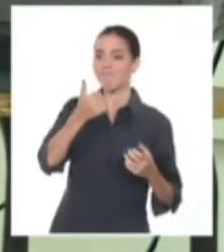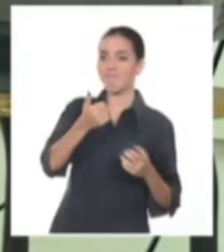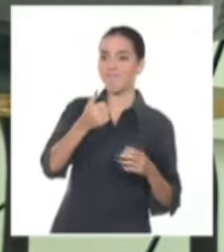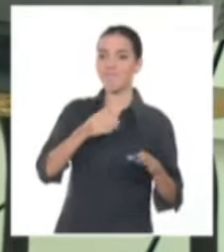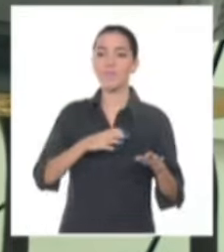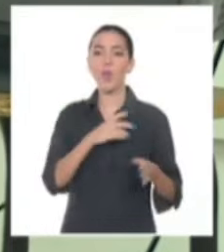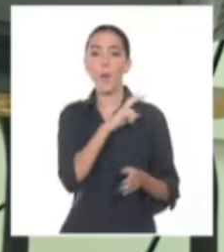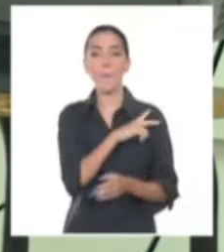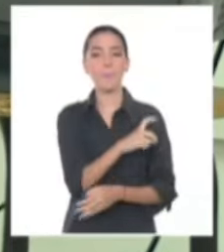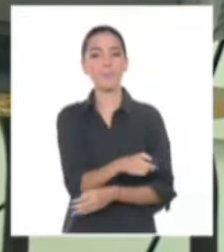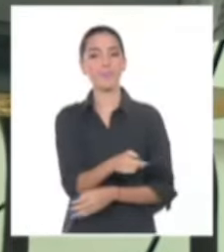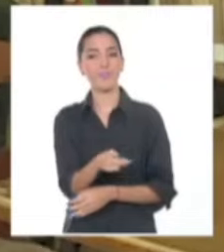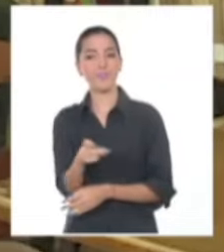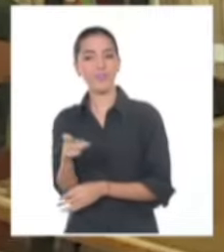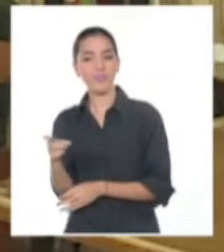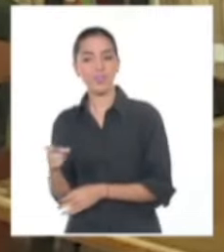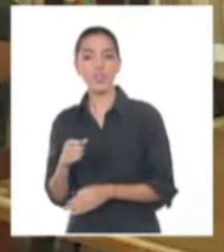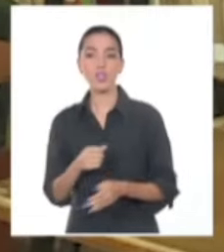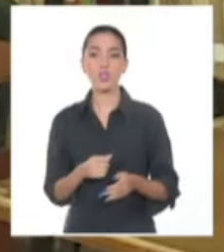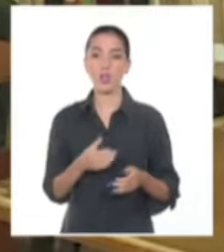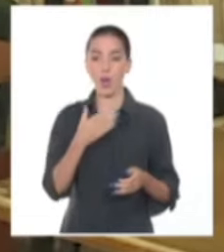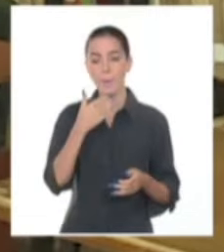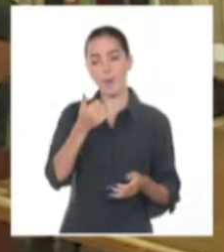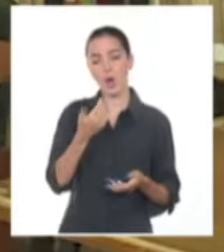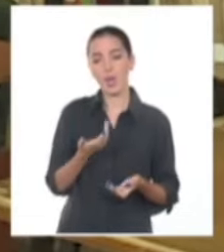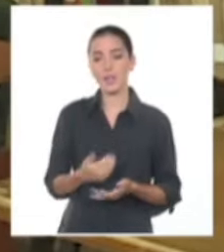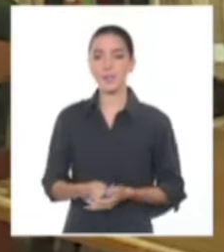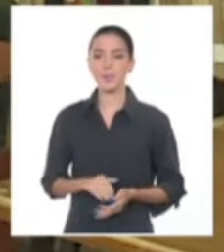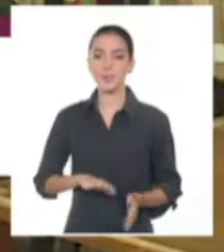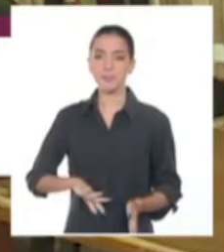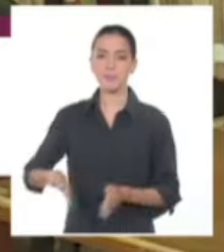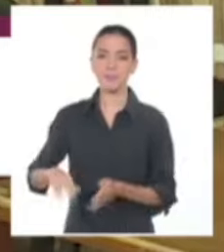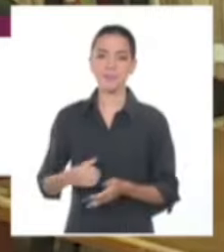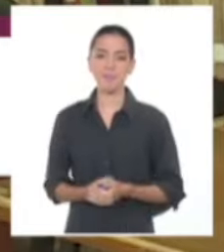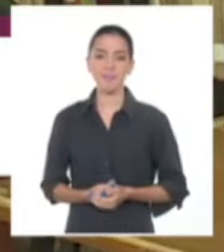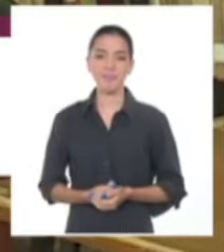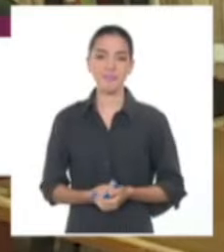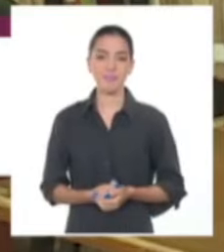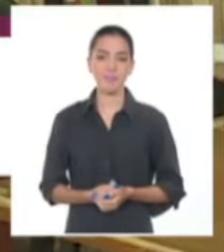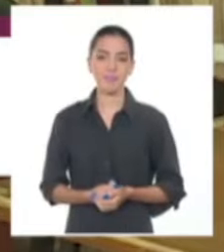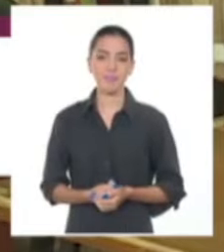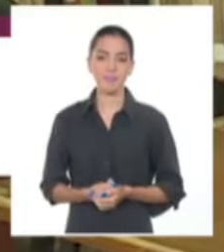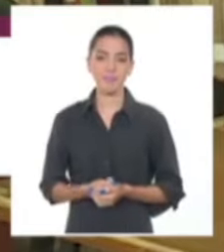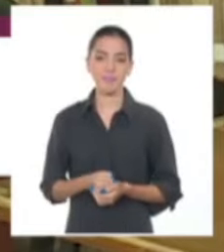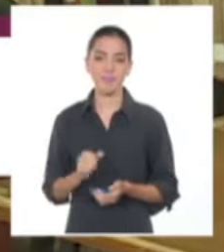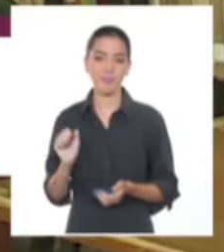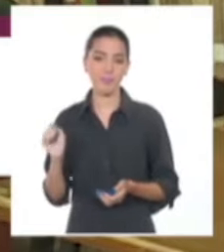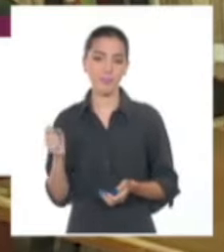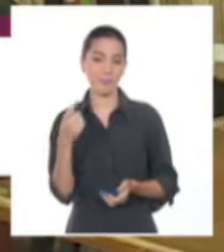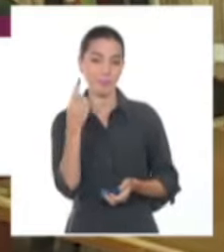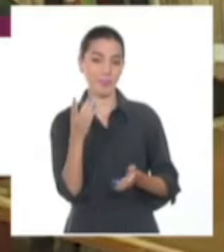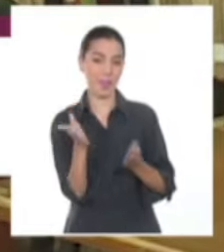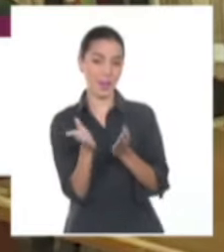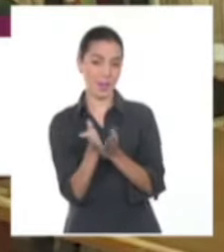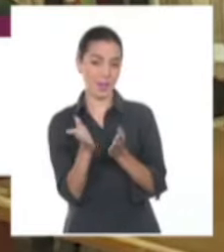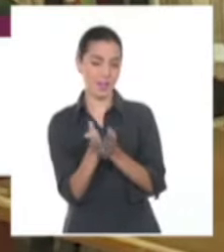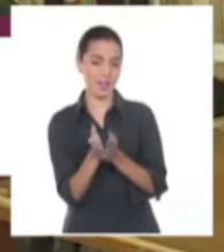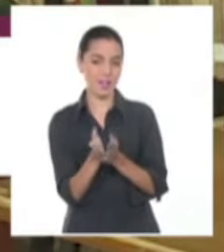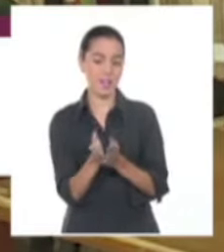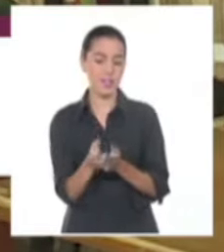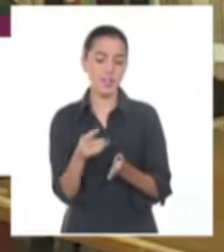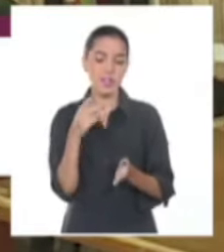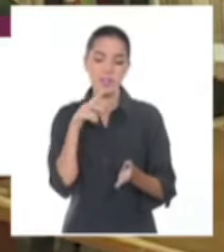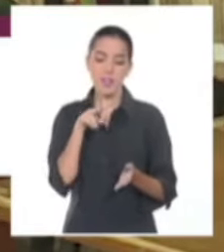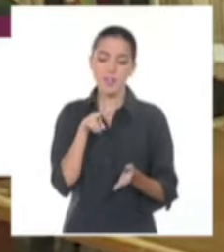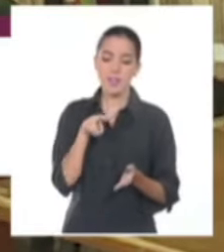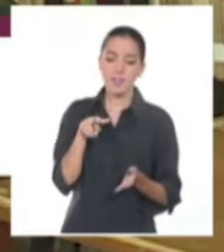se entregan a la hora de prepararnos. Realmente desde mis primeros estudios, mis profesores siempre notaron algún potencial en mí para las